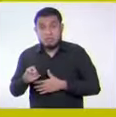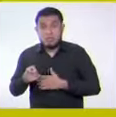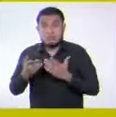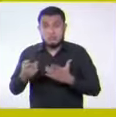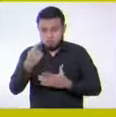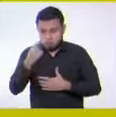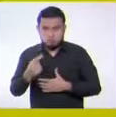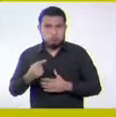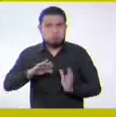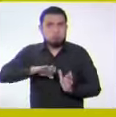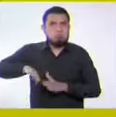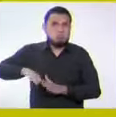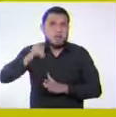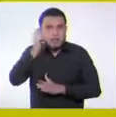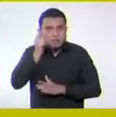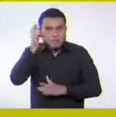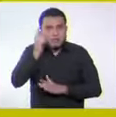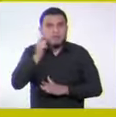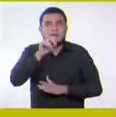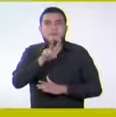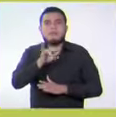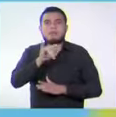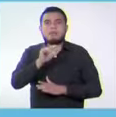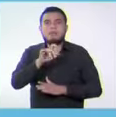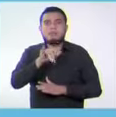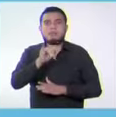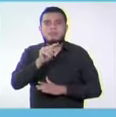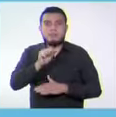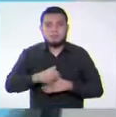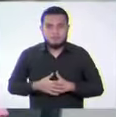totalmente desechada la teoría vitalista.